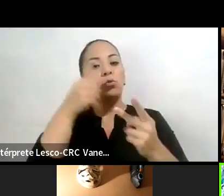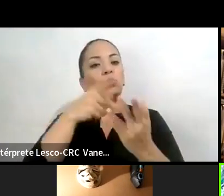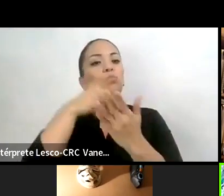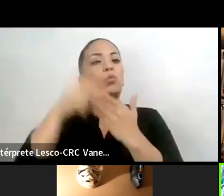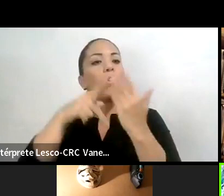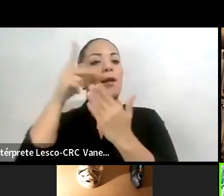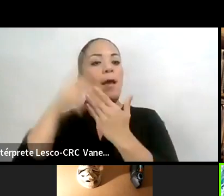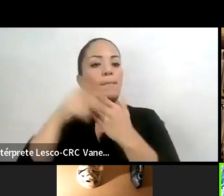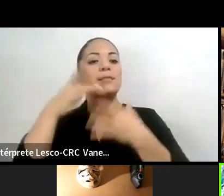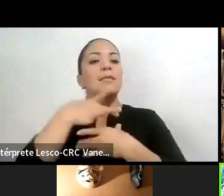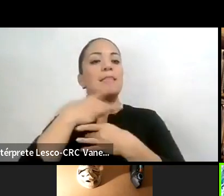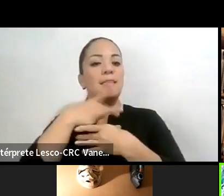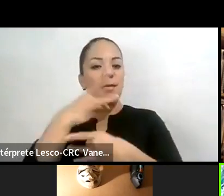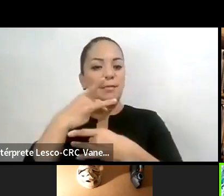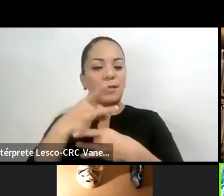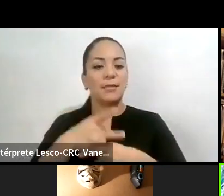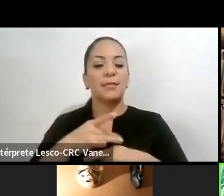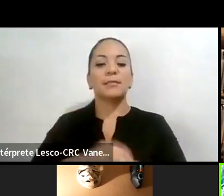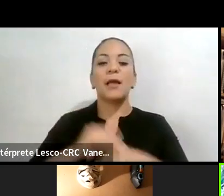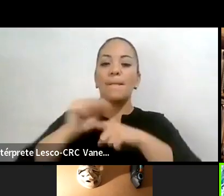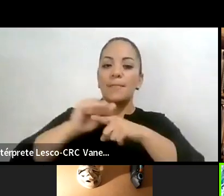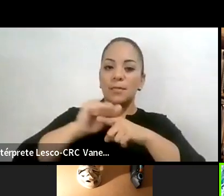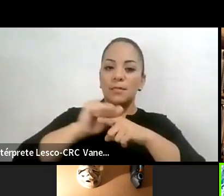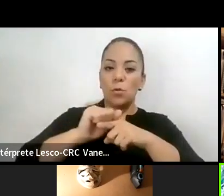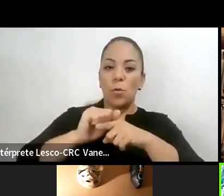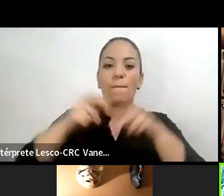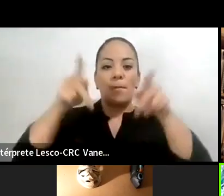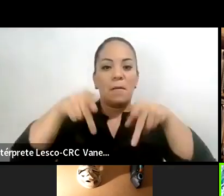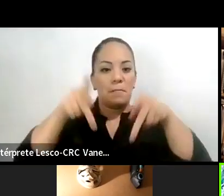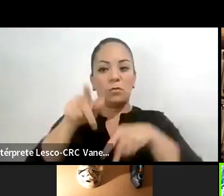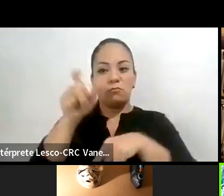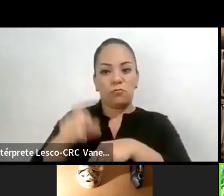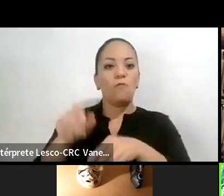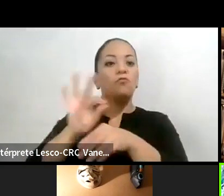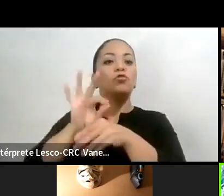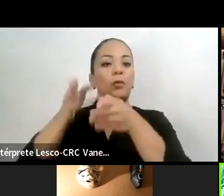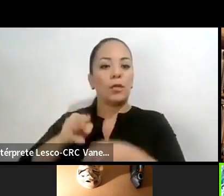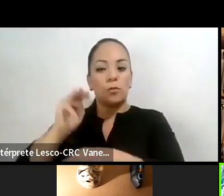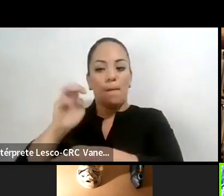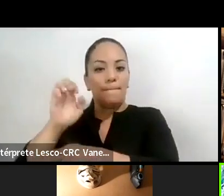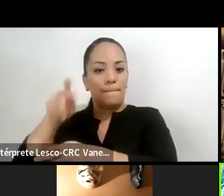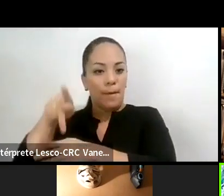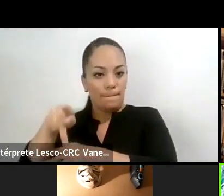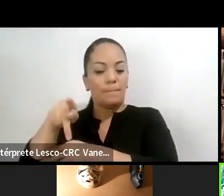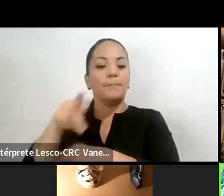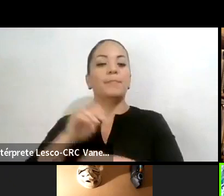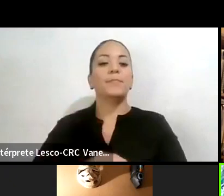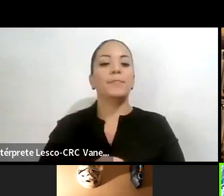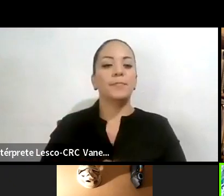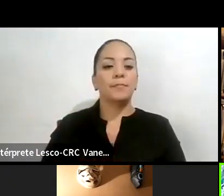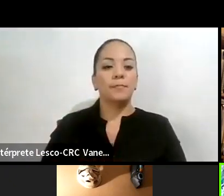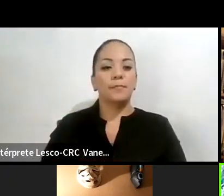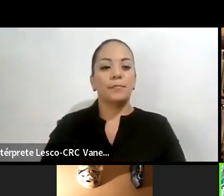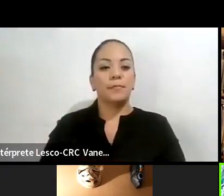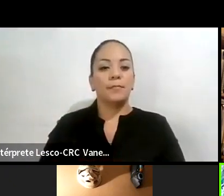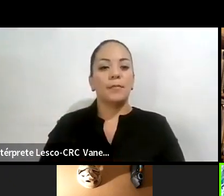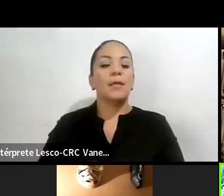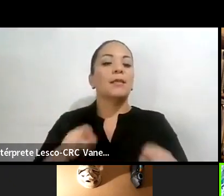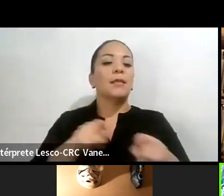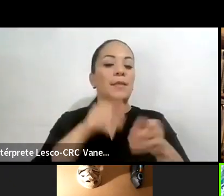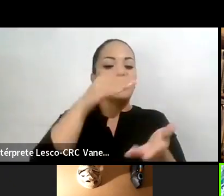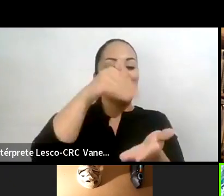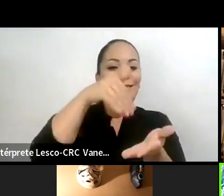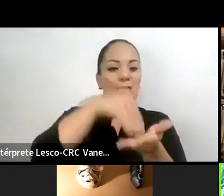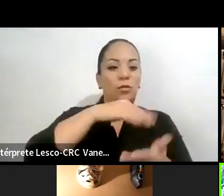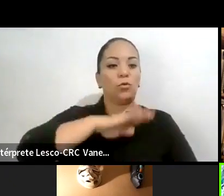de capacitación a personas del MEP, personal del MEP y los Centros Cívicos para la Paz, en